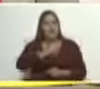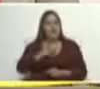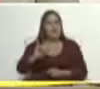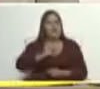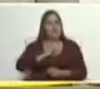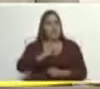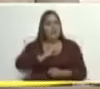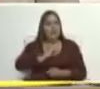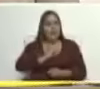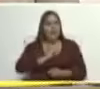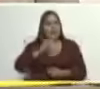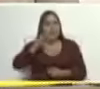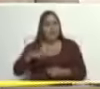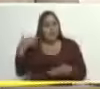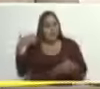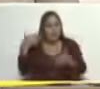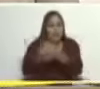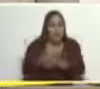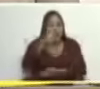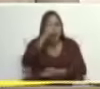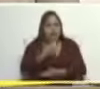autenticidad y una trayectoria